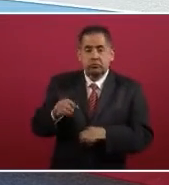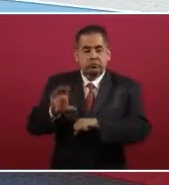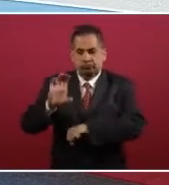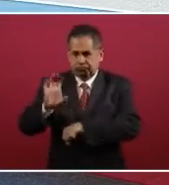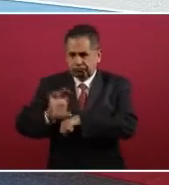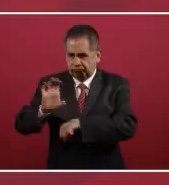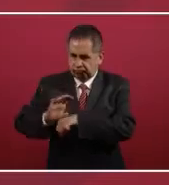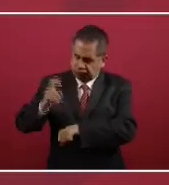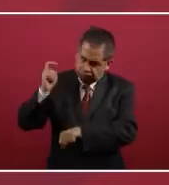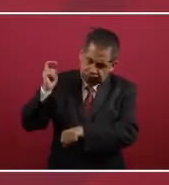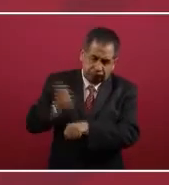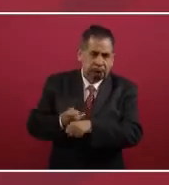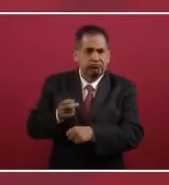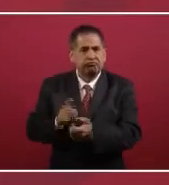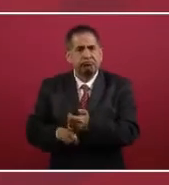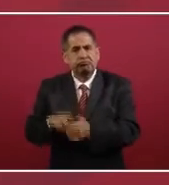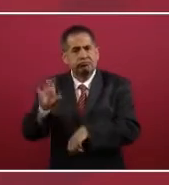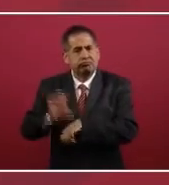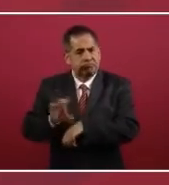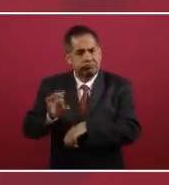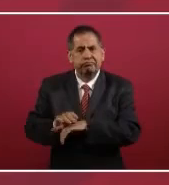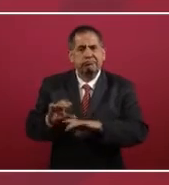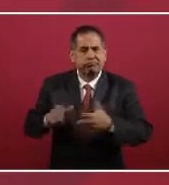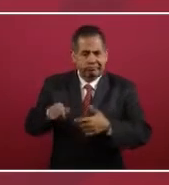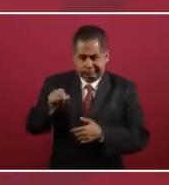de concreto, y